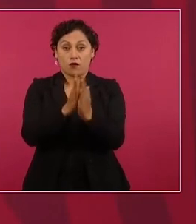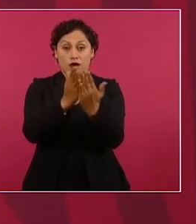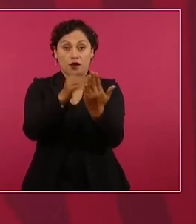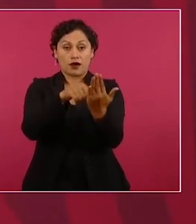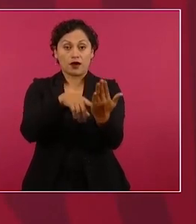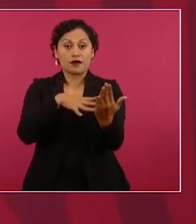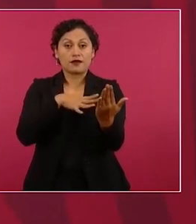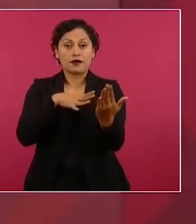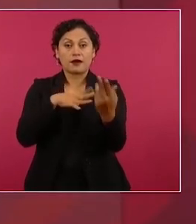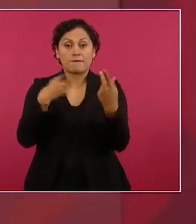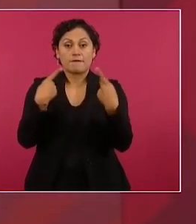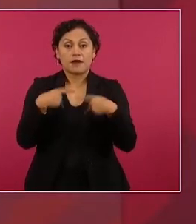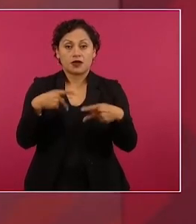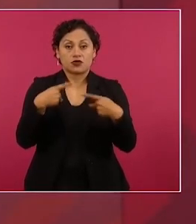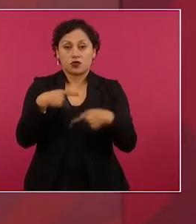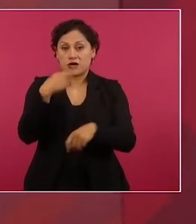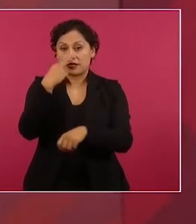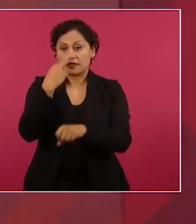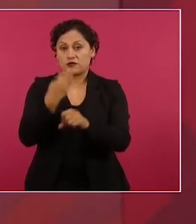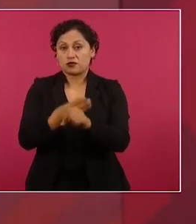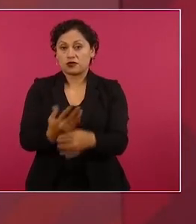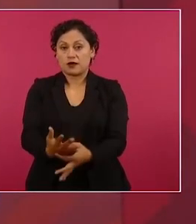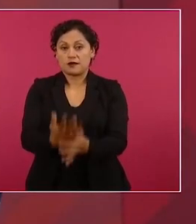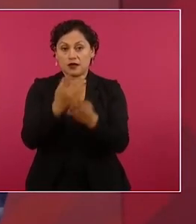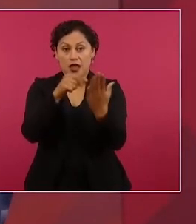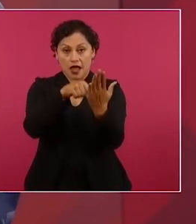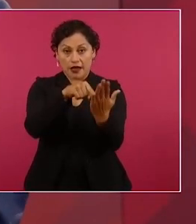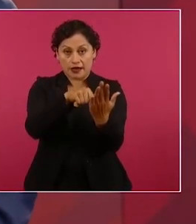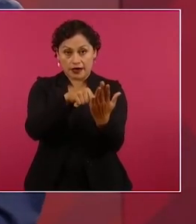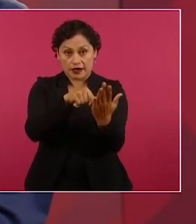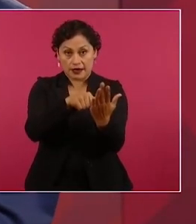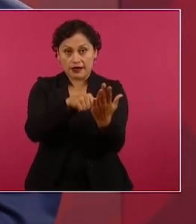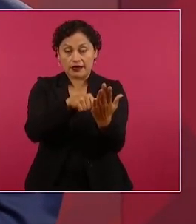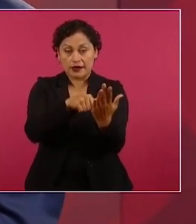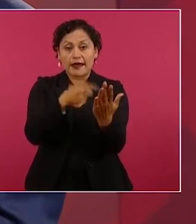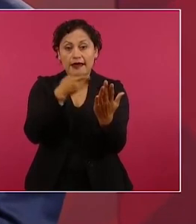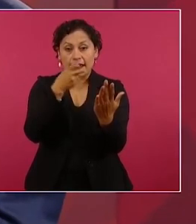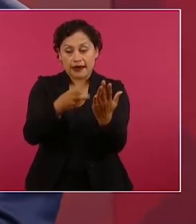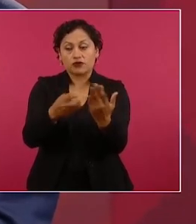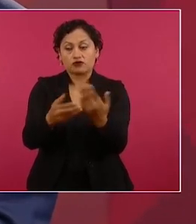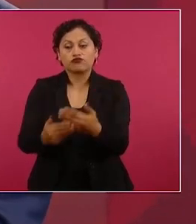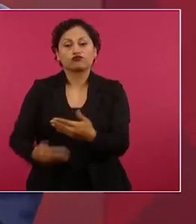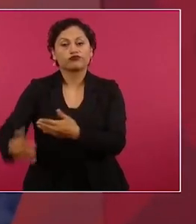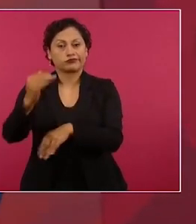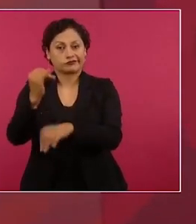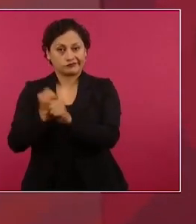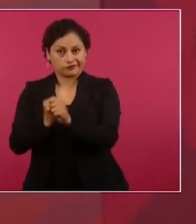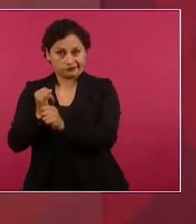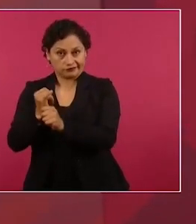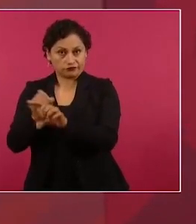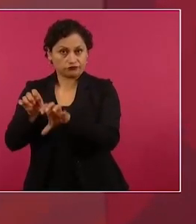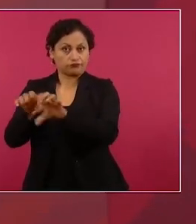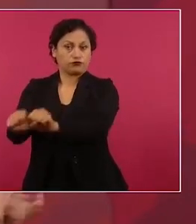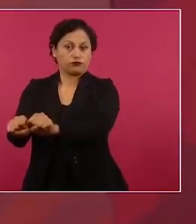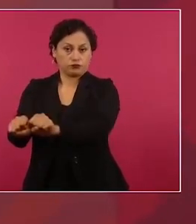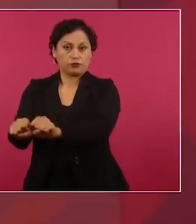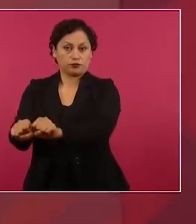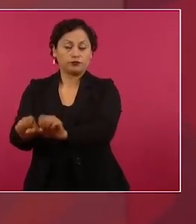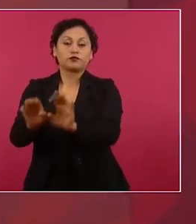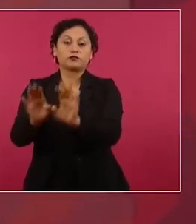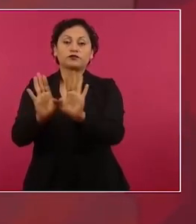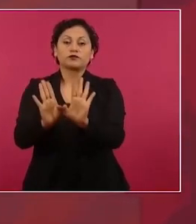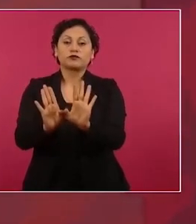informe. Ya no se va a actuar sobre ellas. Y esto no significa que se